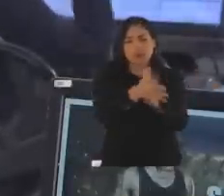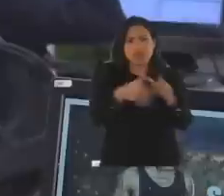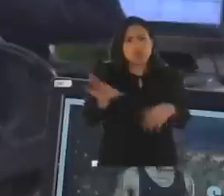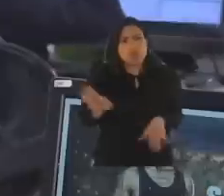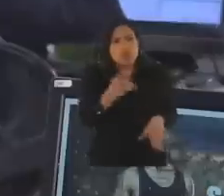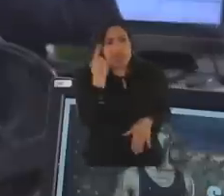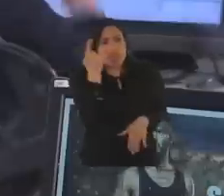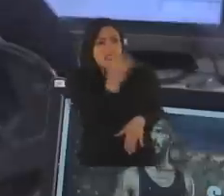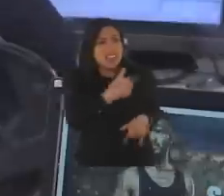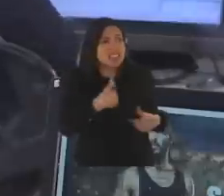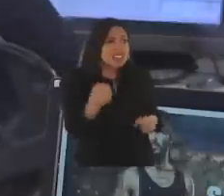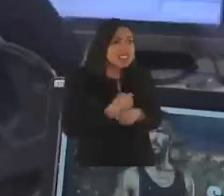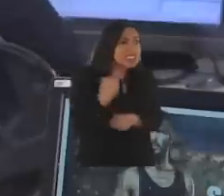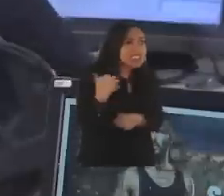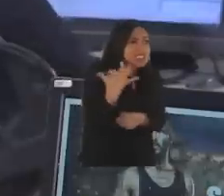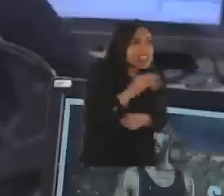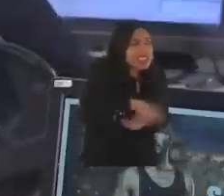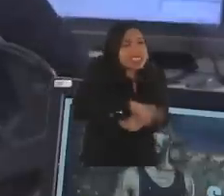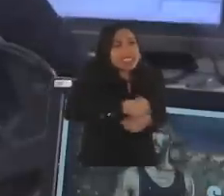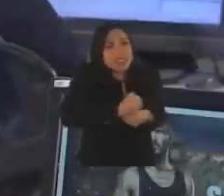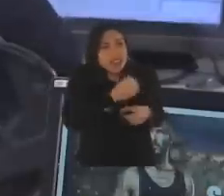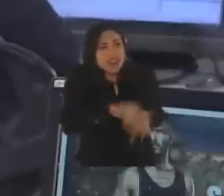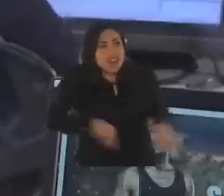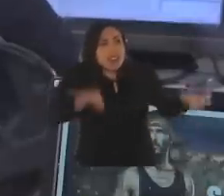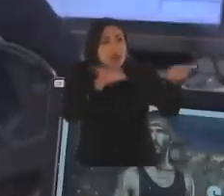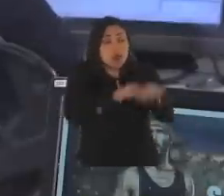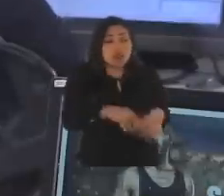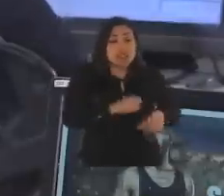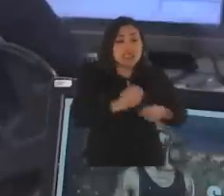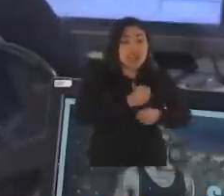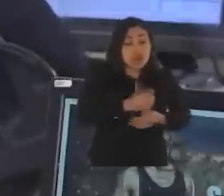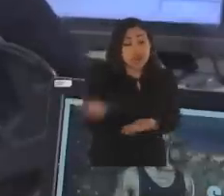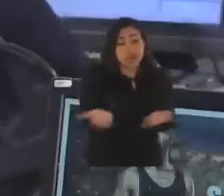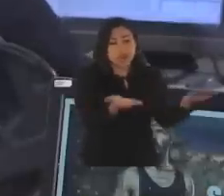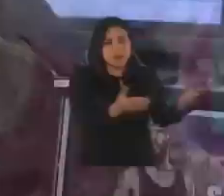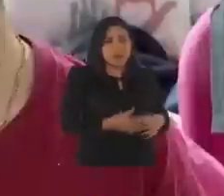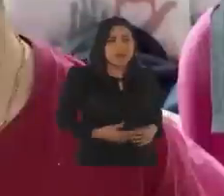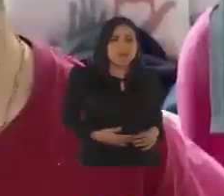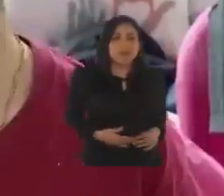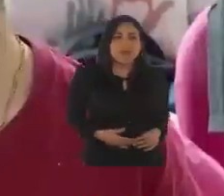le interesa, si está buscando trabajo y quiere aspirar a una de estas 1000 vacantes, ojo a este informe.